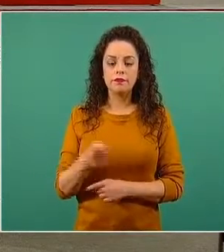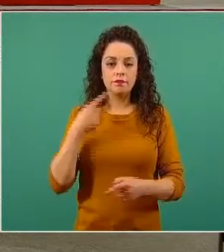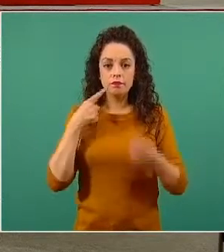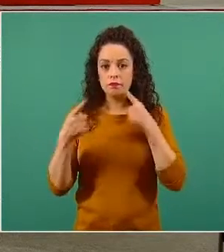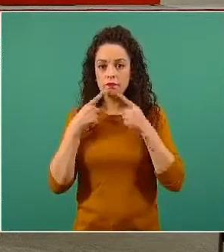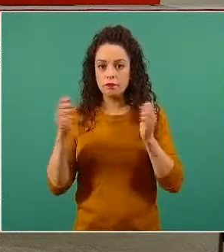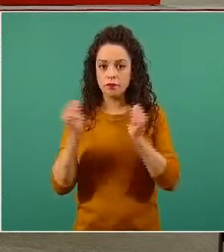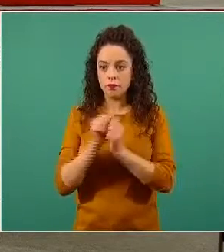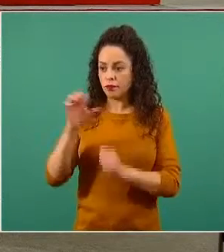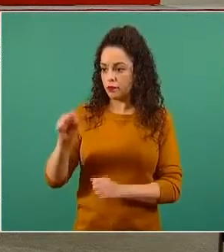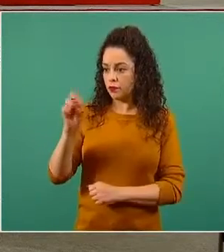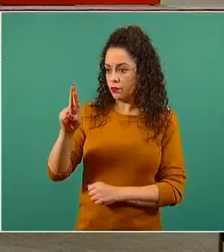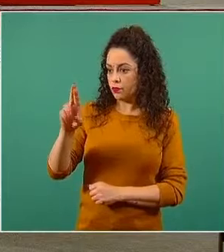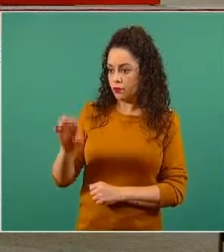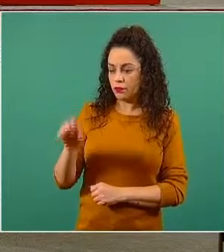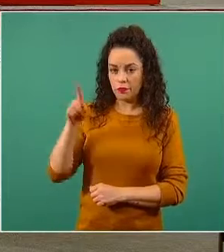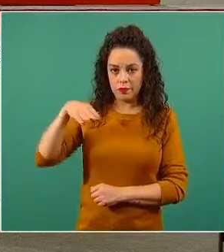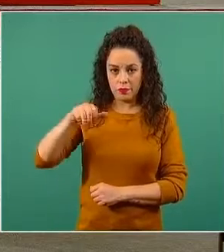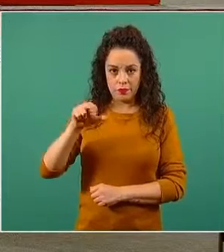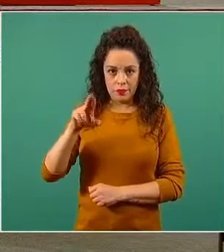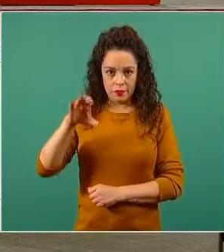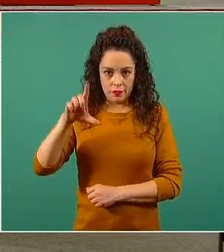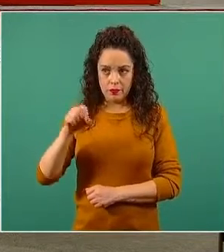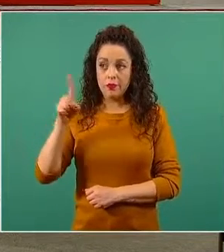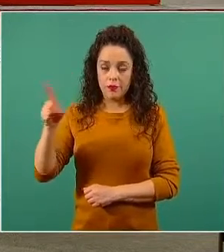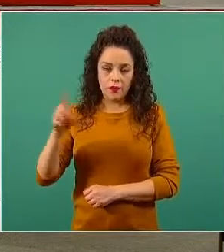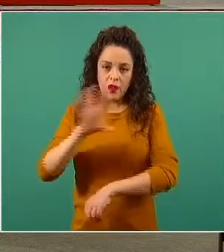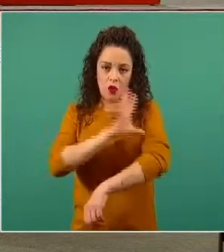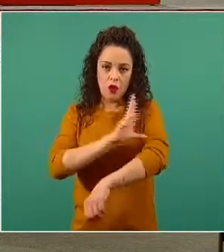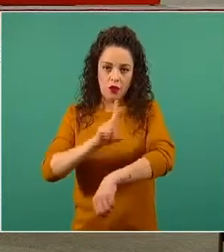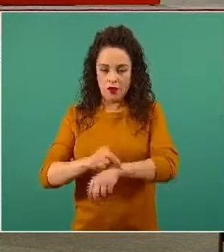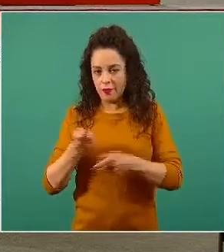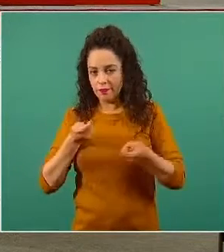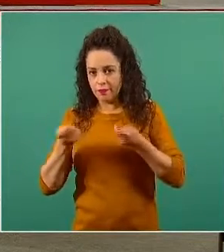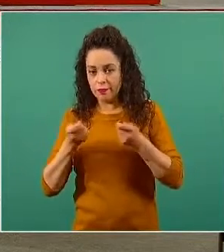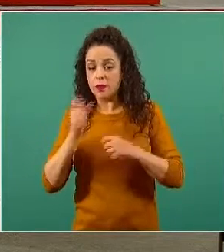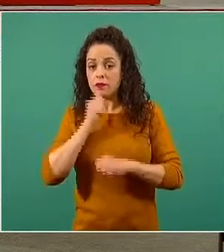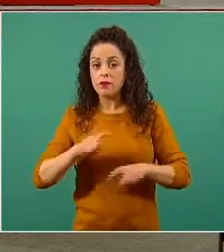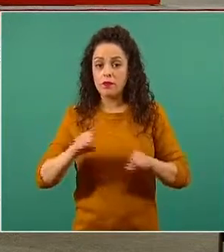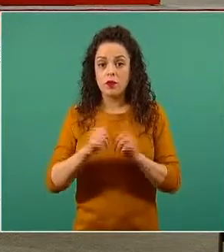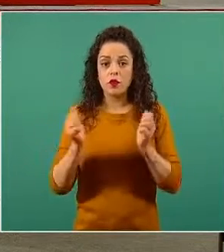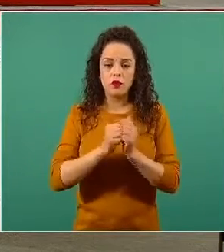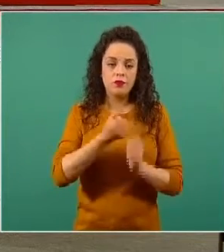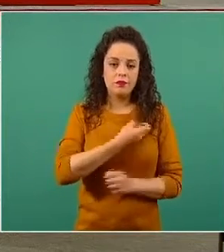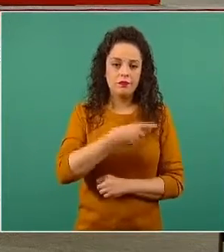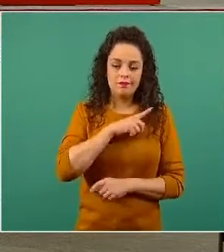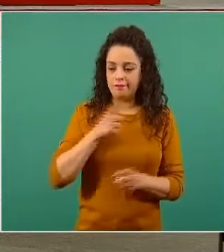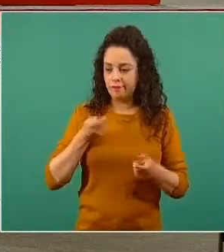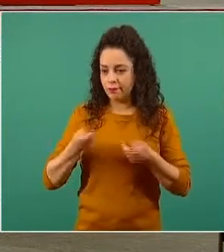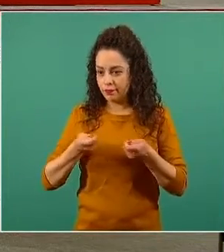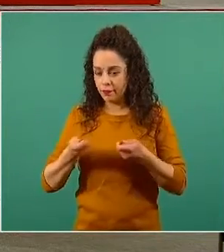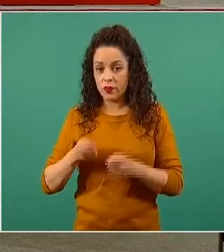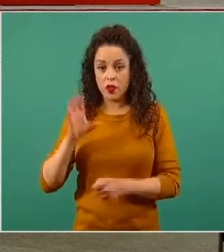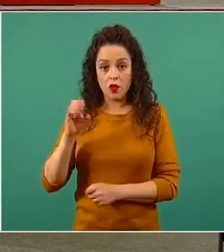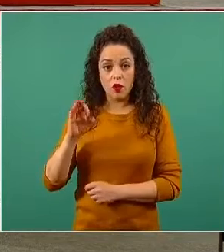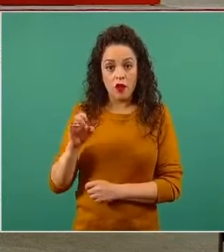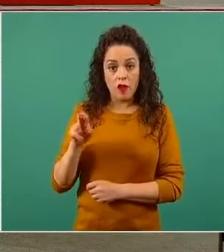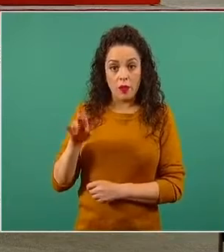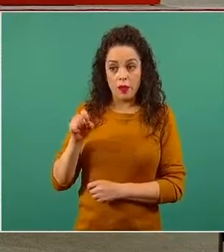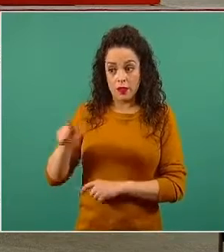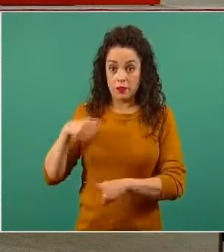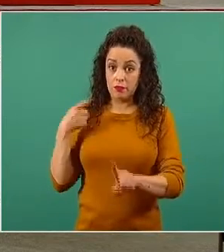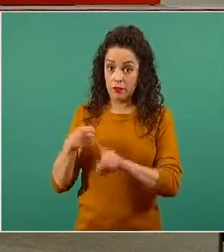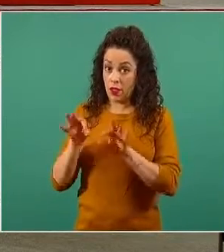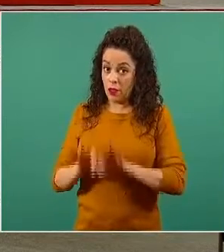estará coordinando estos esfuerzos, como aquellos que tienen que ver con la regulación sanitaria, y donde COFEPRIS es la figura